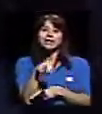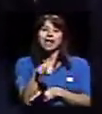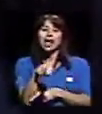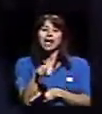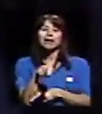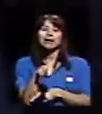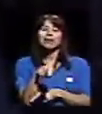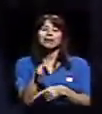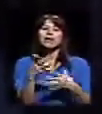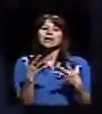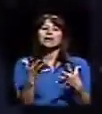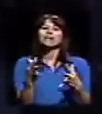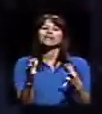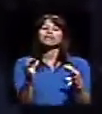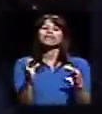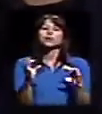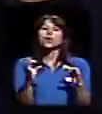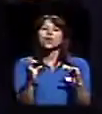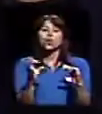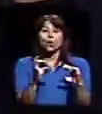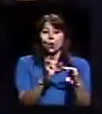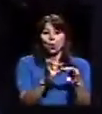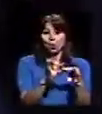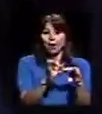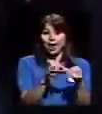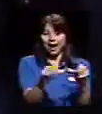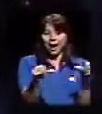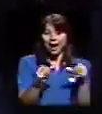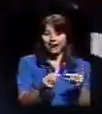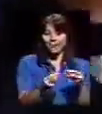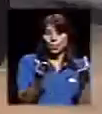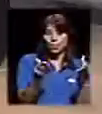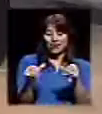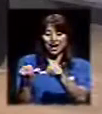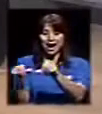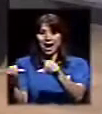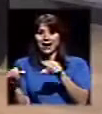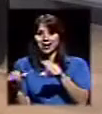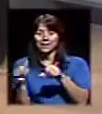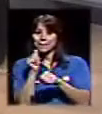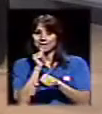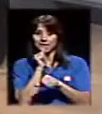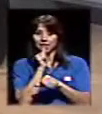una alianza público-privada, bancaria, universitaria, y